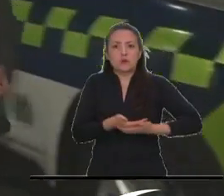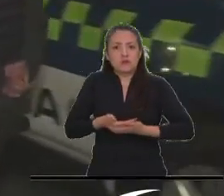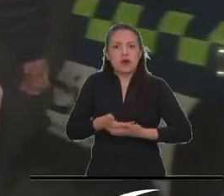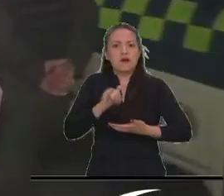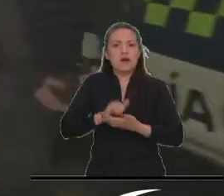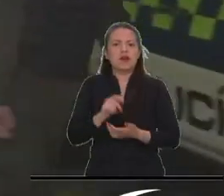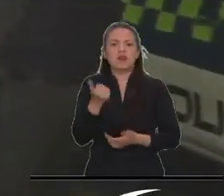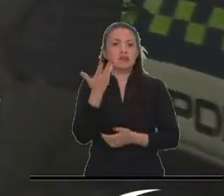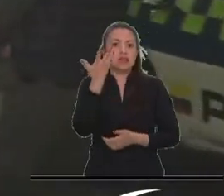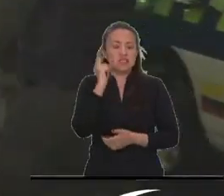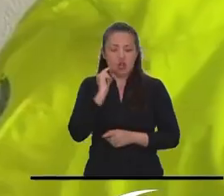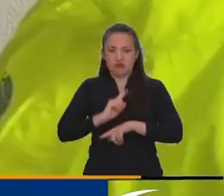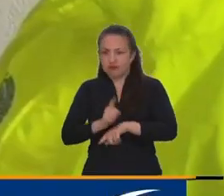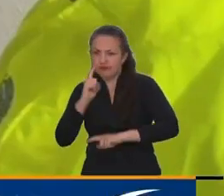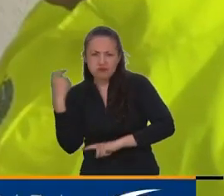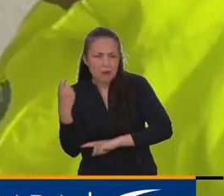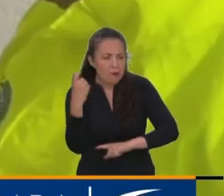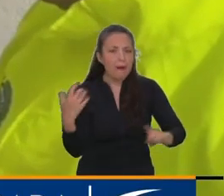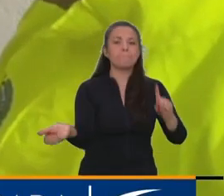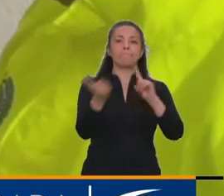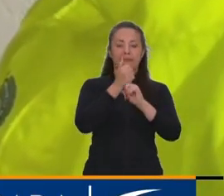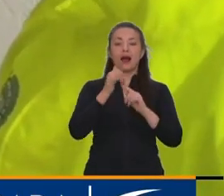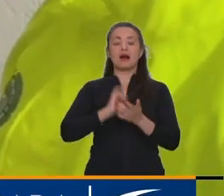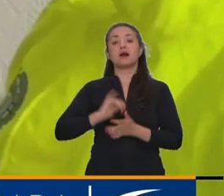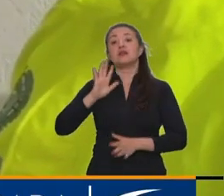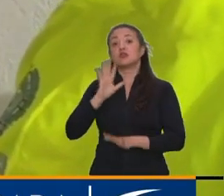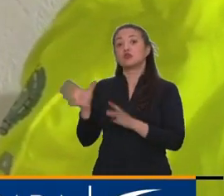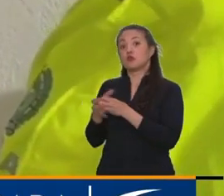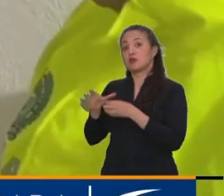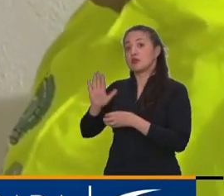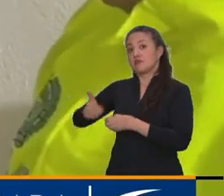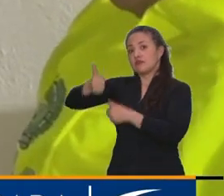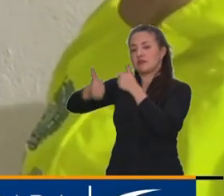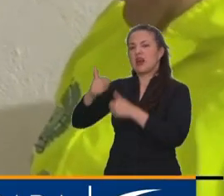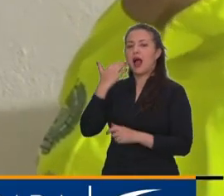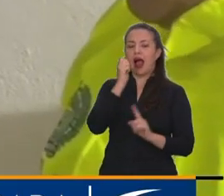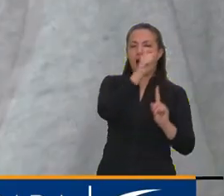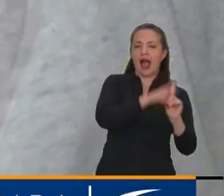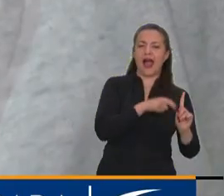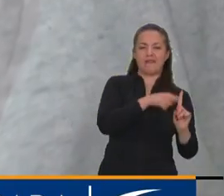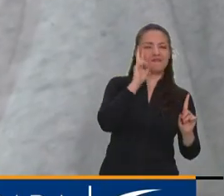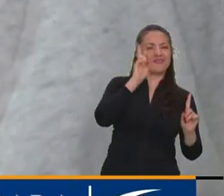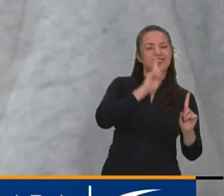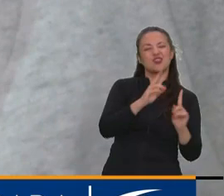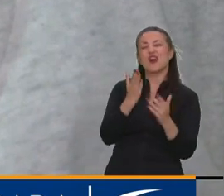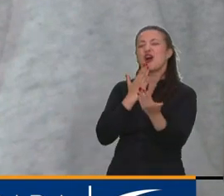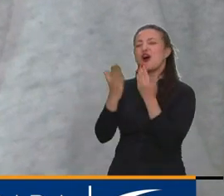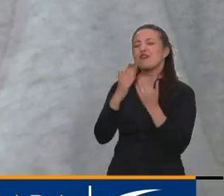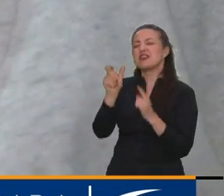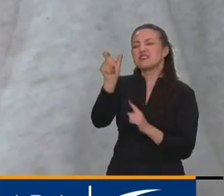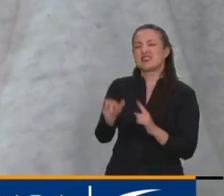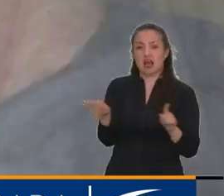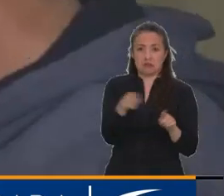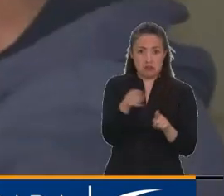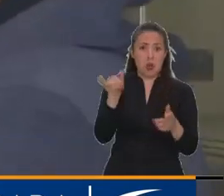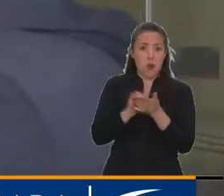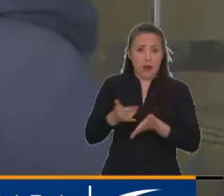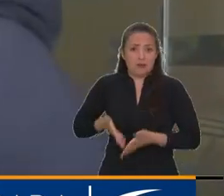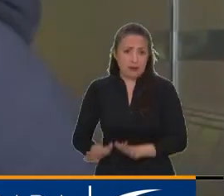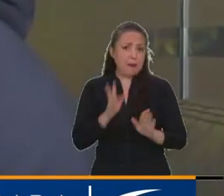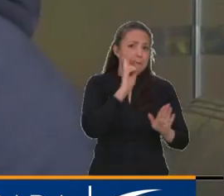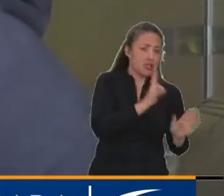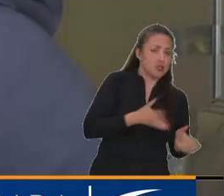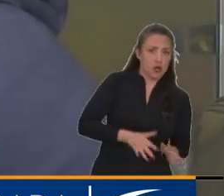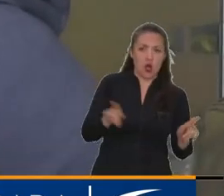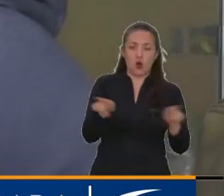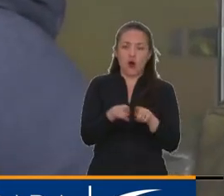En menos de 5 días, según las autoridades, una ciudadana venezolana se ganó la confianza de otra de sus compatriotas y en el descuido